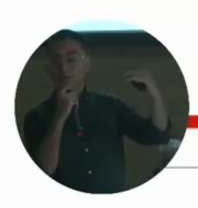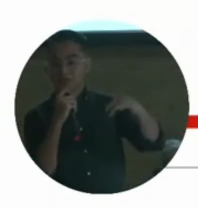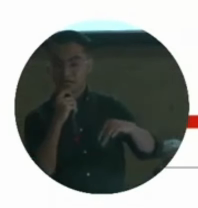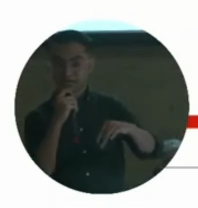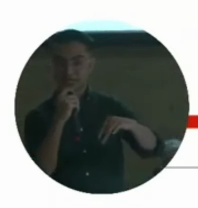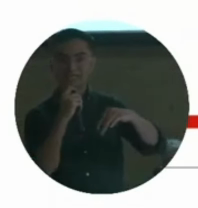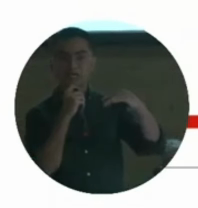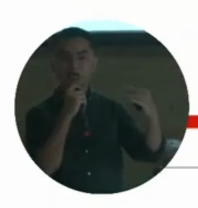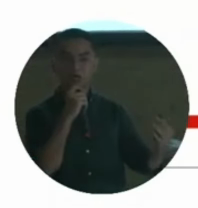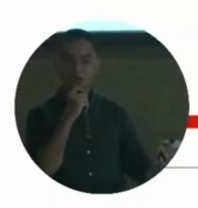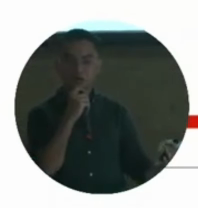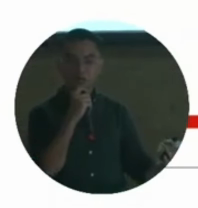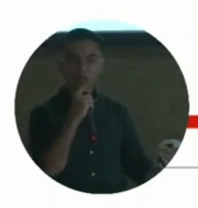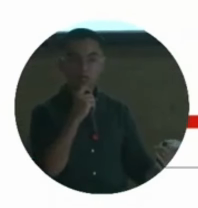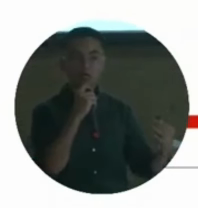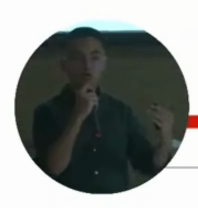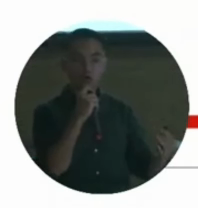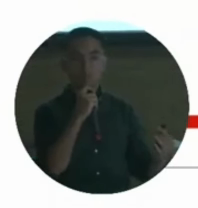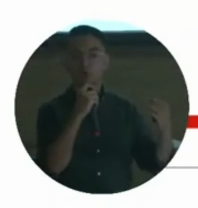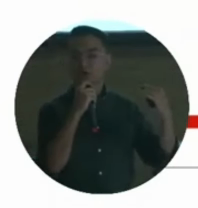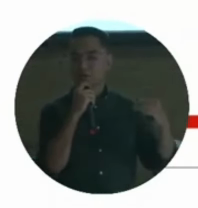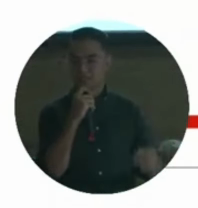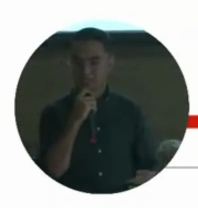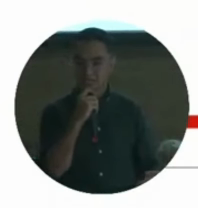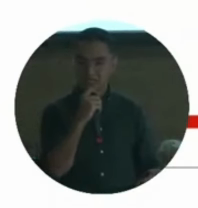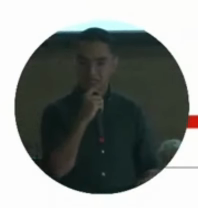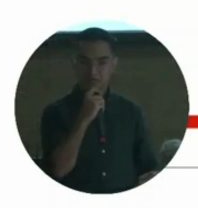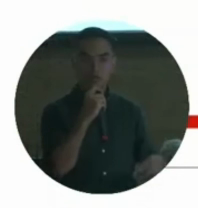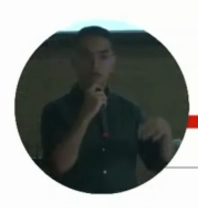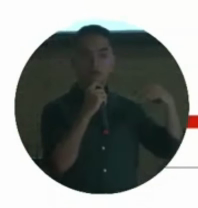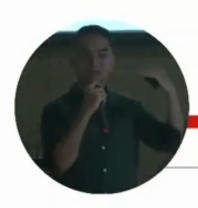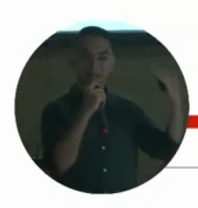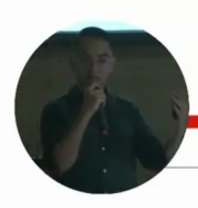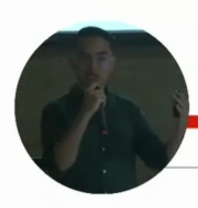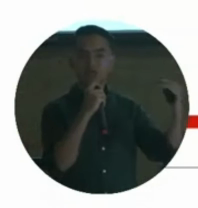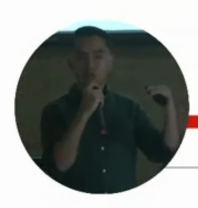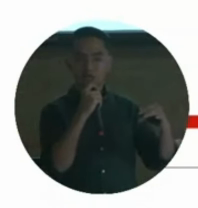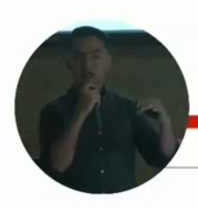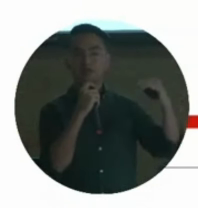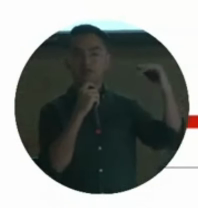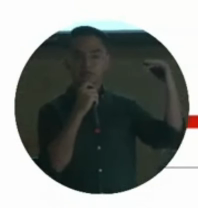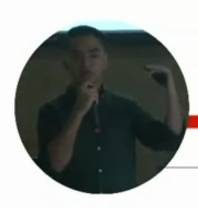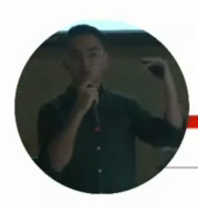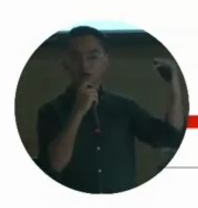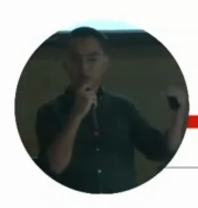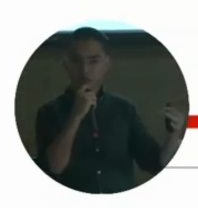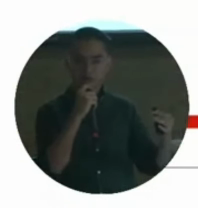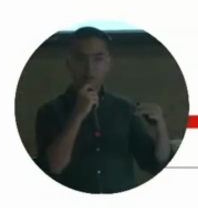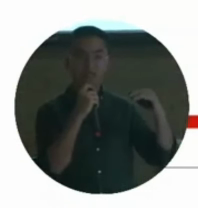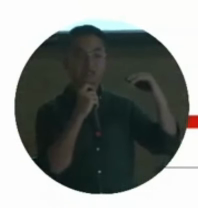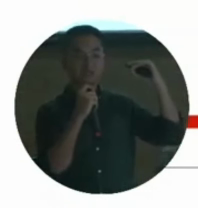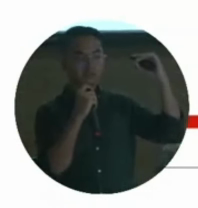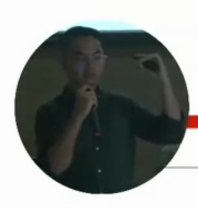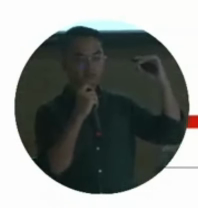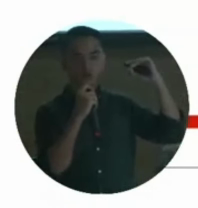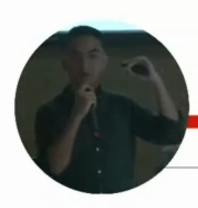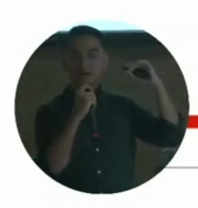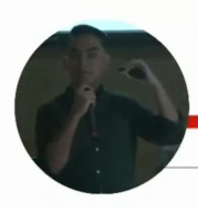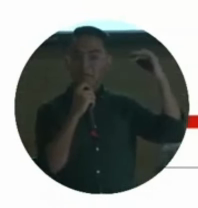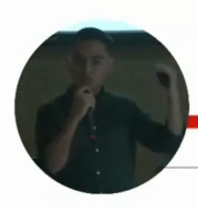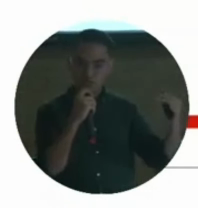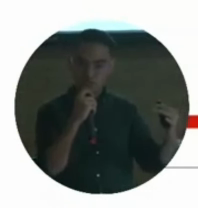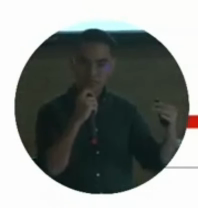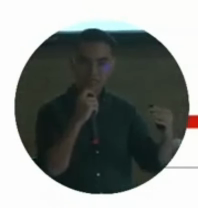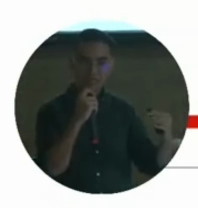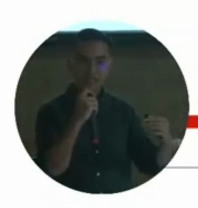Debemos acompañar esa cobertura con programas de calidad. Tenemos que escoger y formar programas,